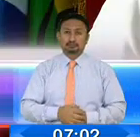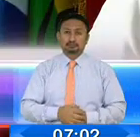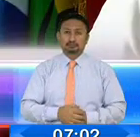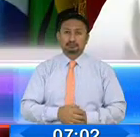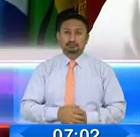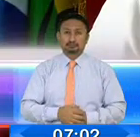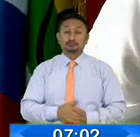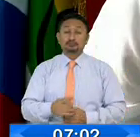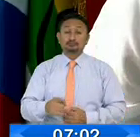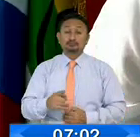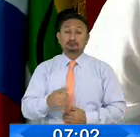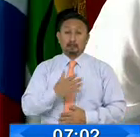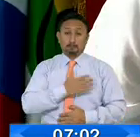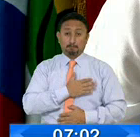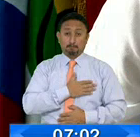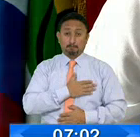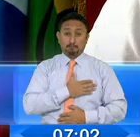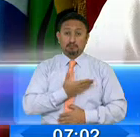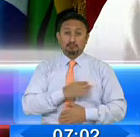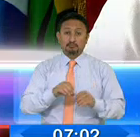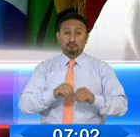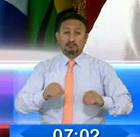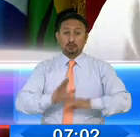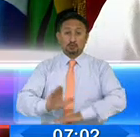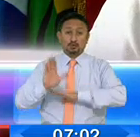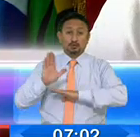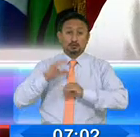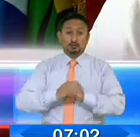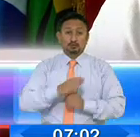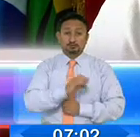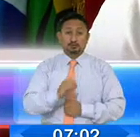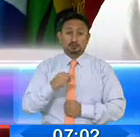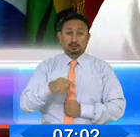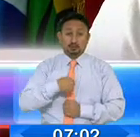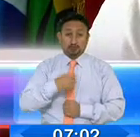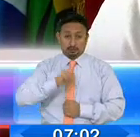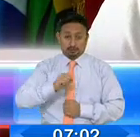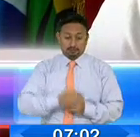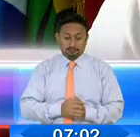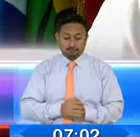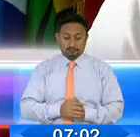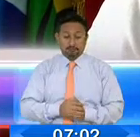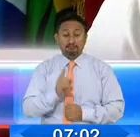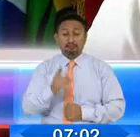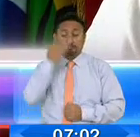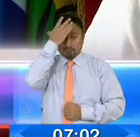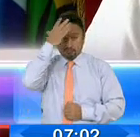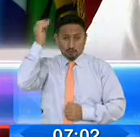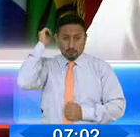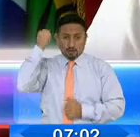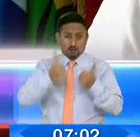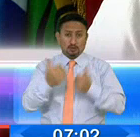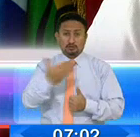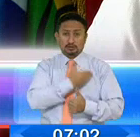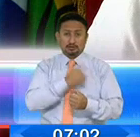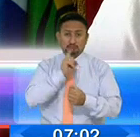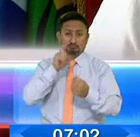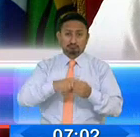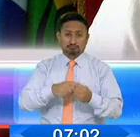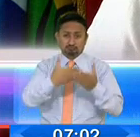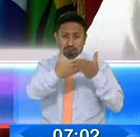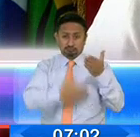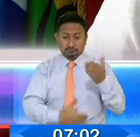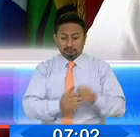el nombramiento mío certificado desde el CNE, la inscripción de Yacu Pérez como candidato presidencial y